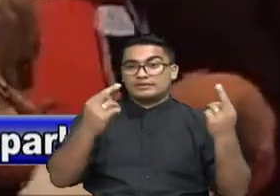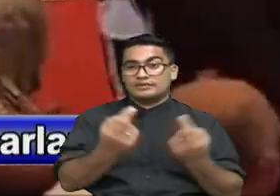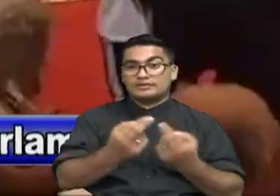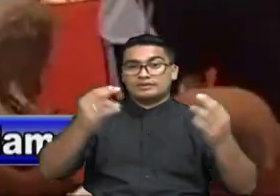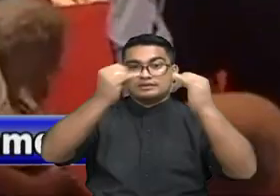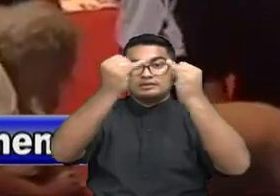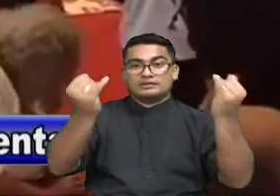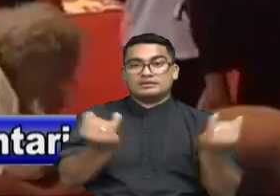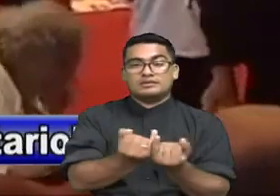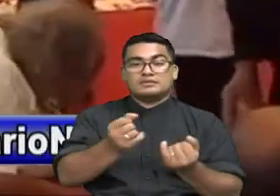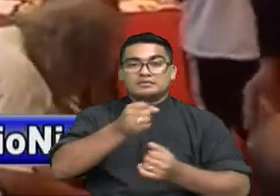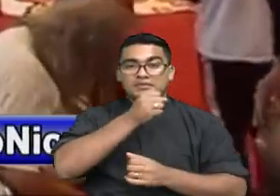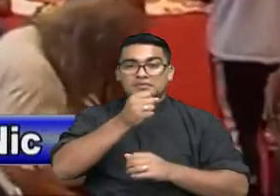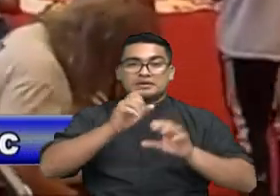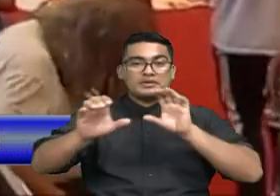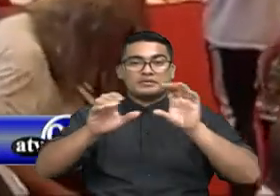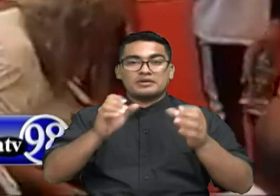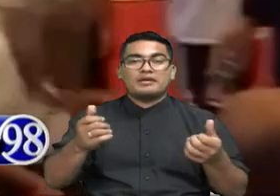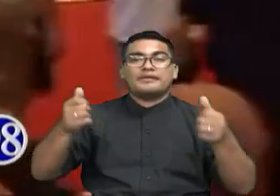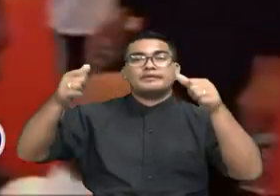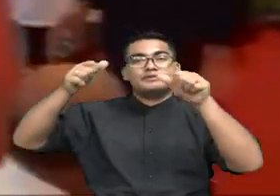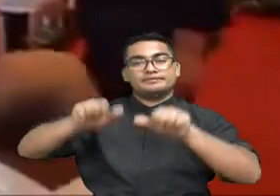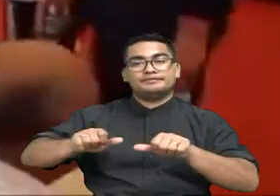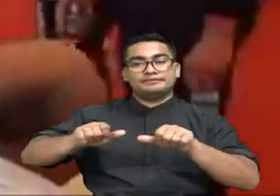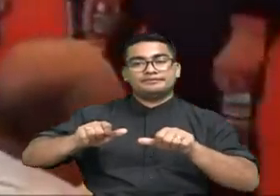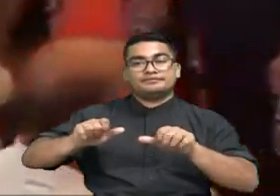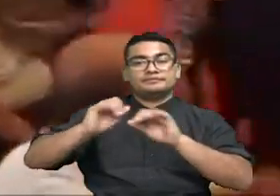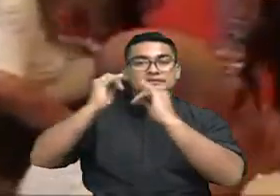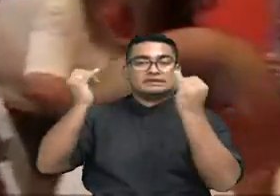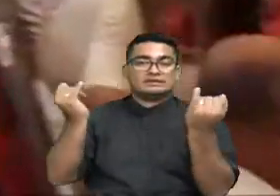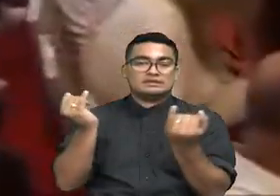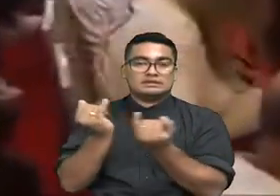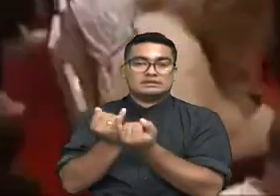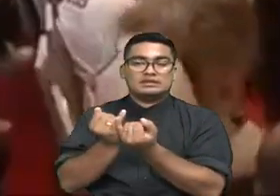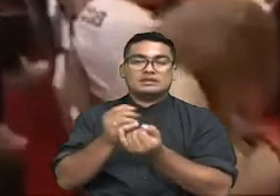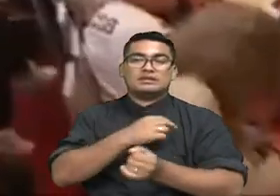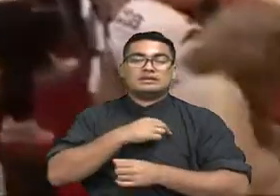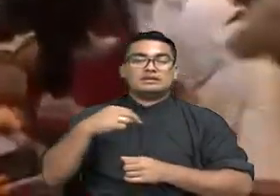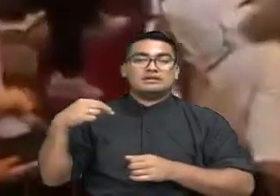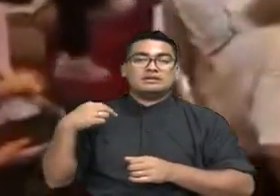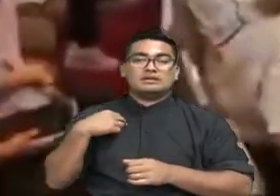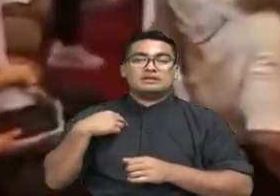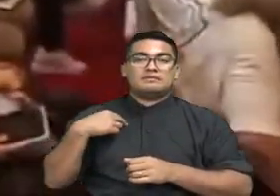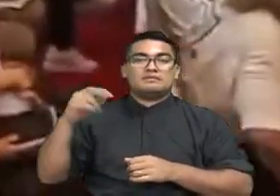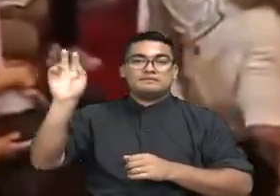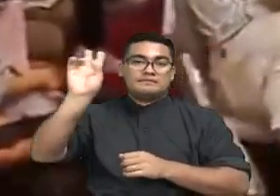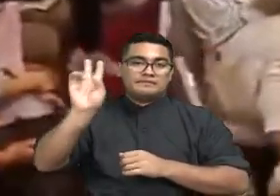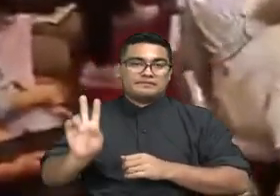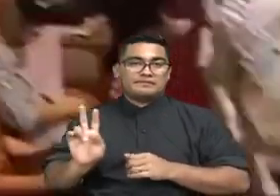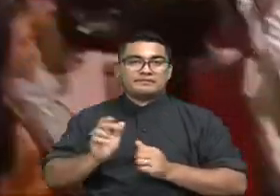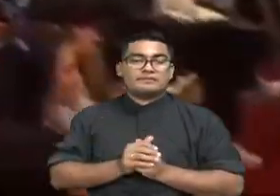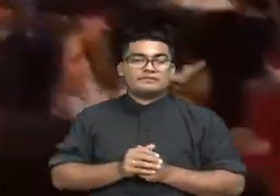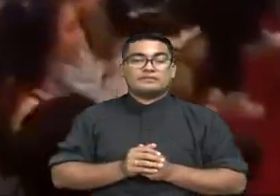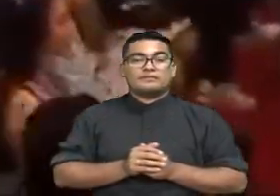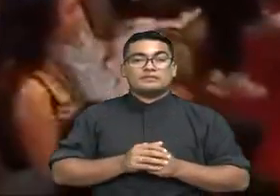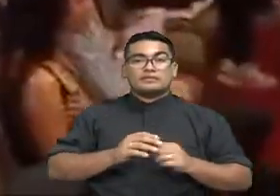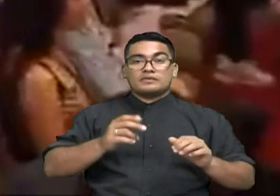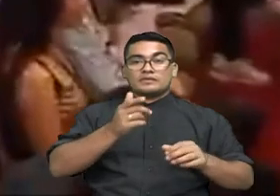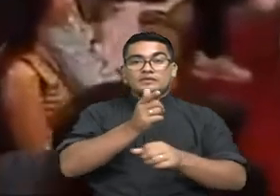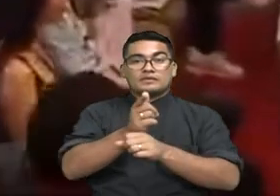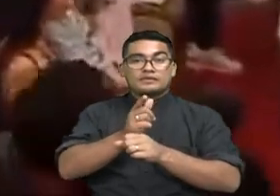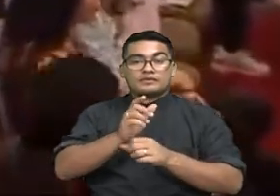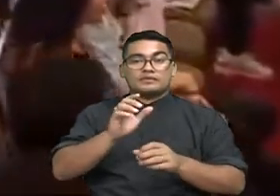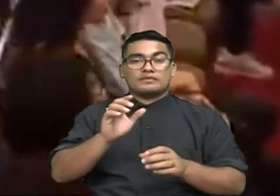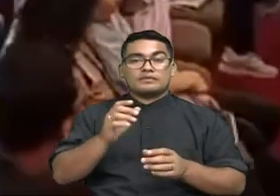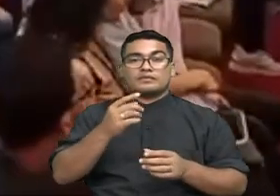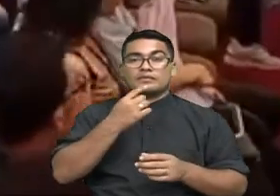de Comunicación, acuerdo que se tomó en el encuentro internacional que se está desarrollando en Caracas, Venezuela. Para el canal